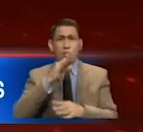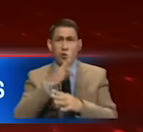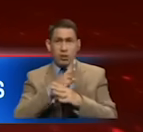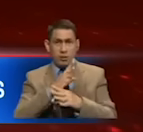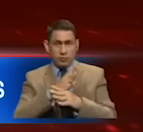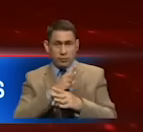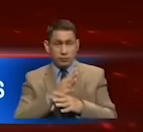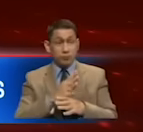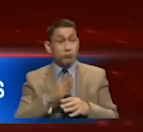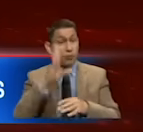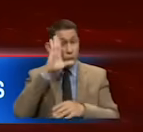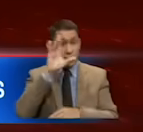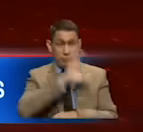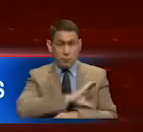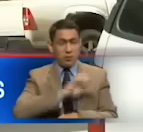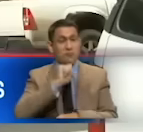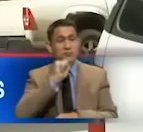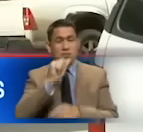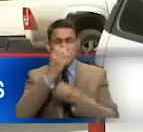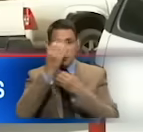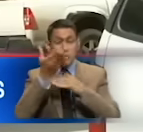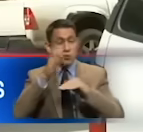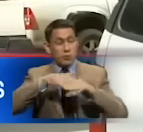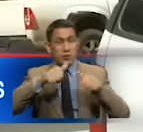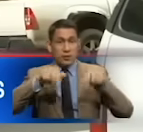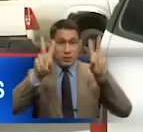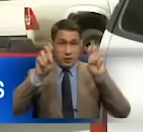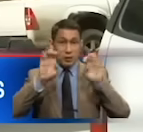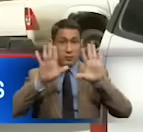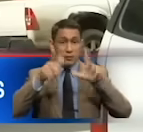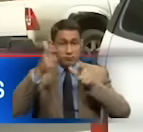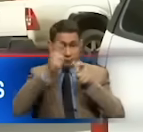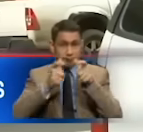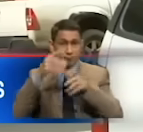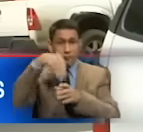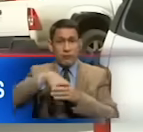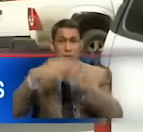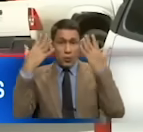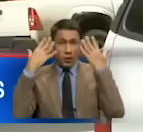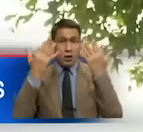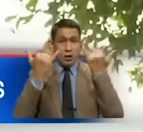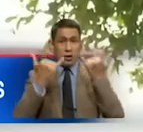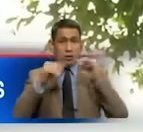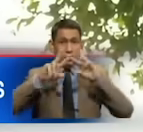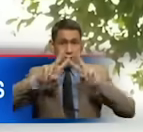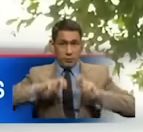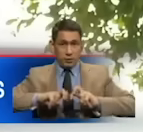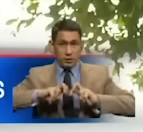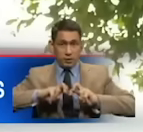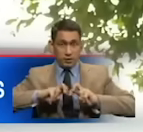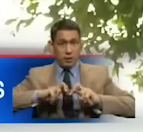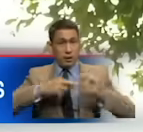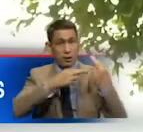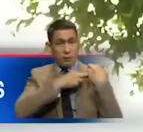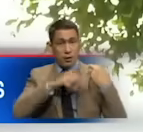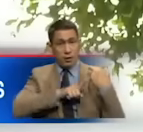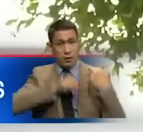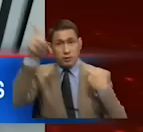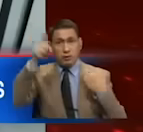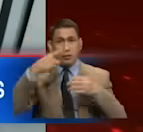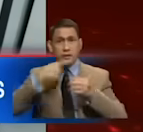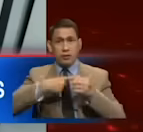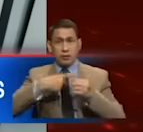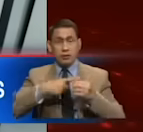por parte de la policía. Fuentes de la Fiscalía en Guayaquil nos indicaron que el caso es manejado directamente desde Quito y bajo